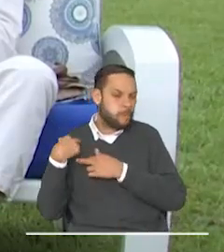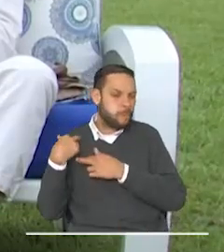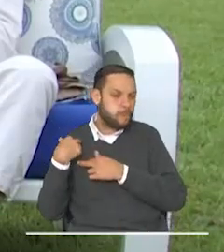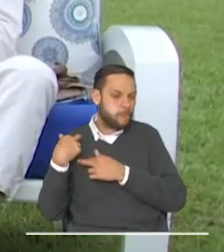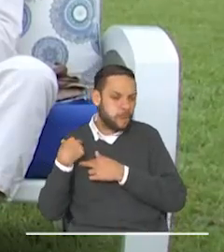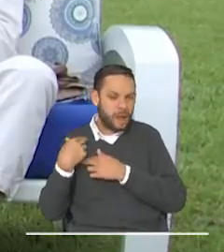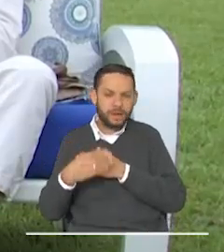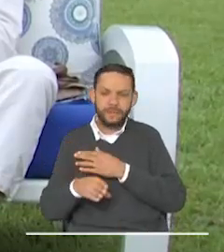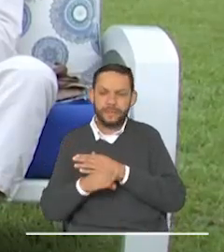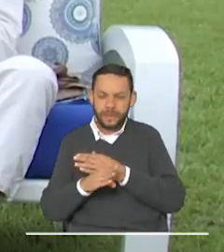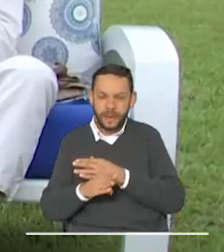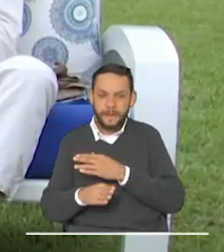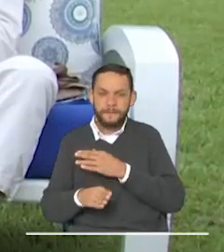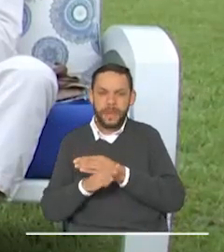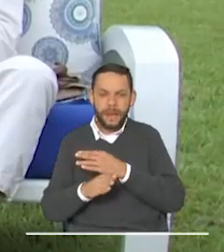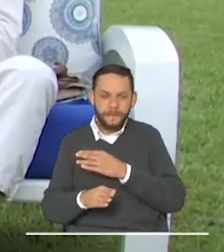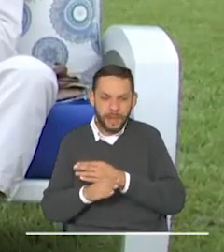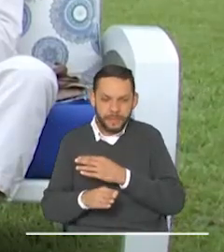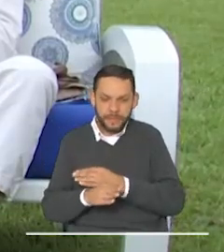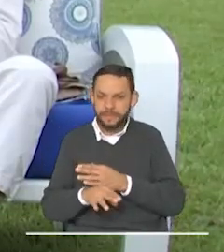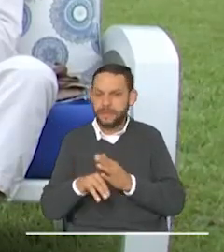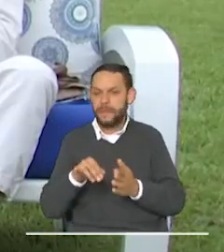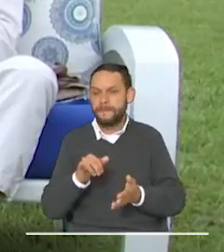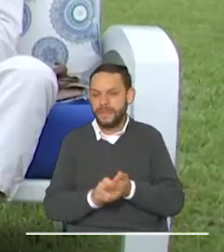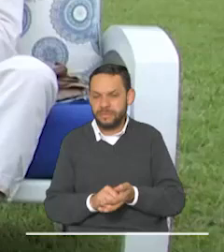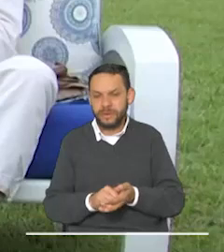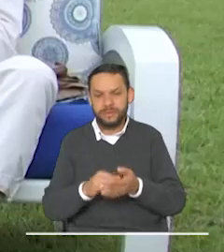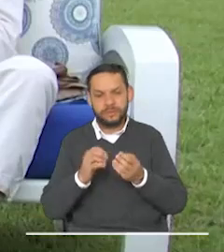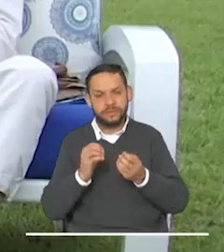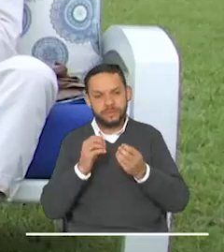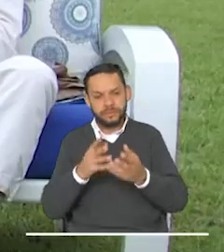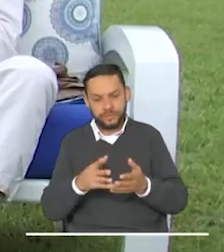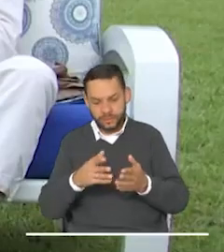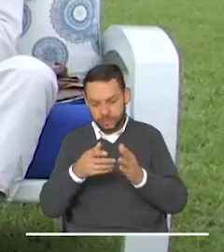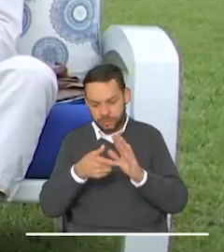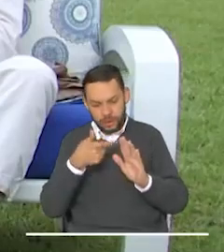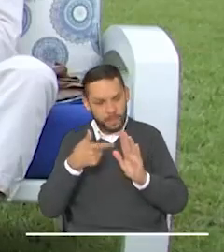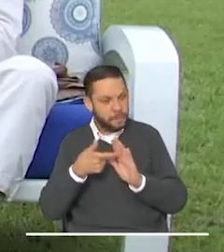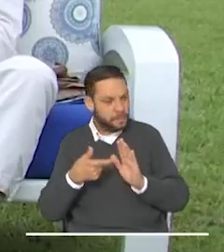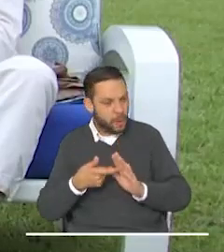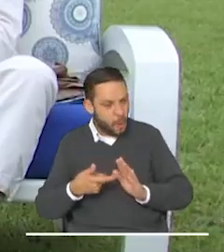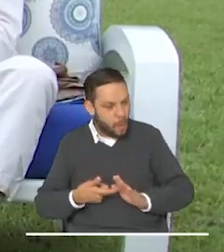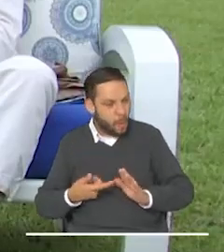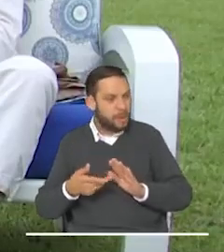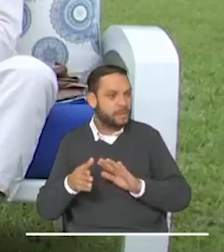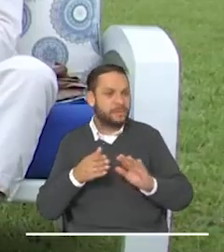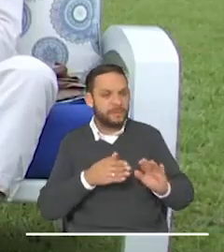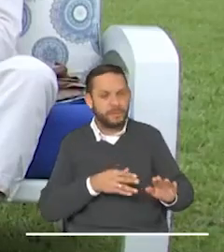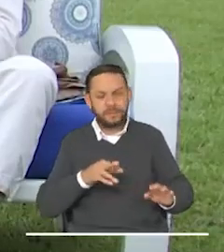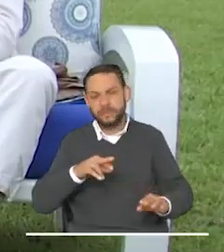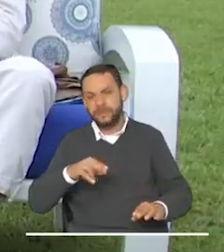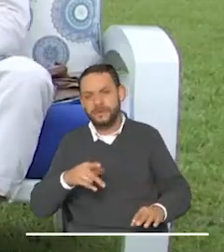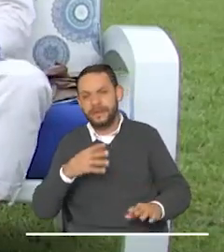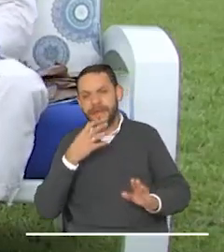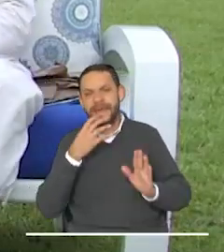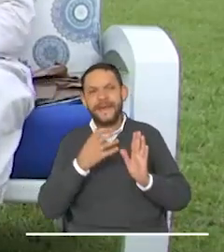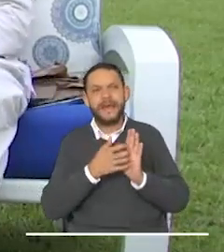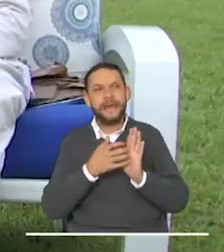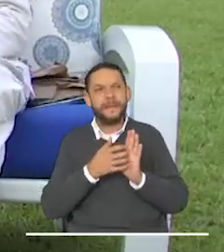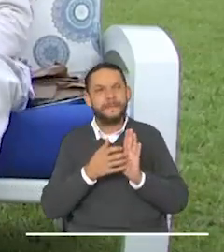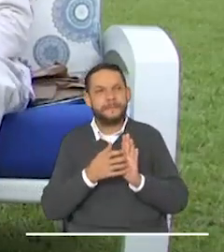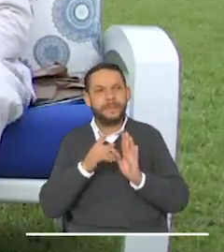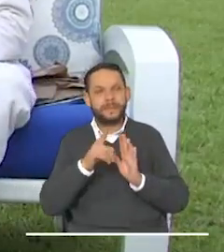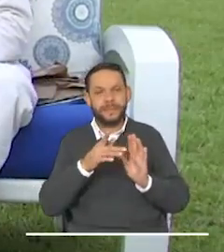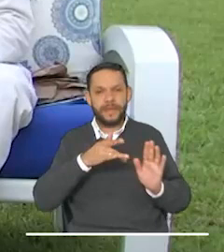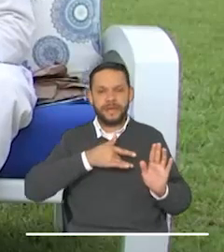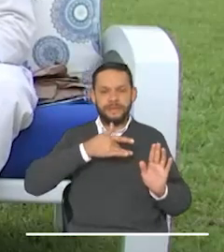de seguir alimentando las mismasdades como le llamo yo entonces por a ver otro ejemplo si yo sé que mis relaciones